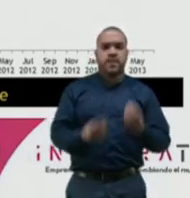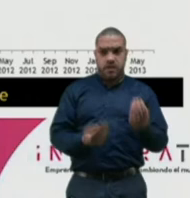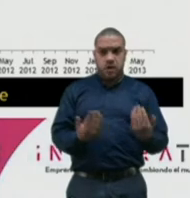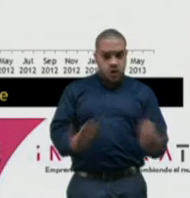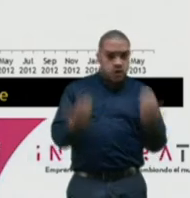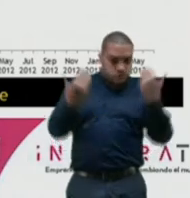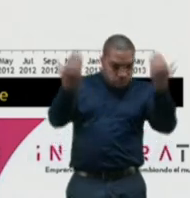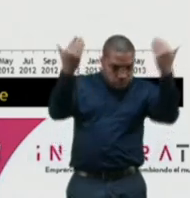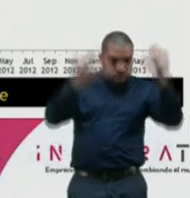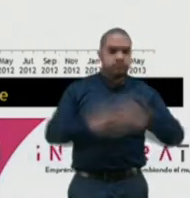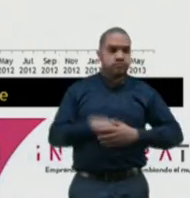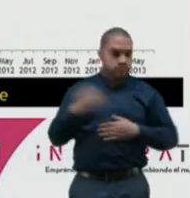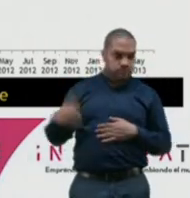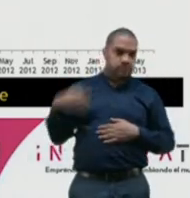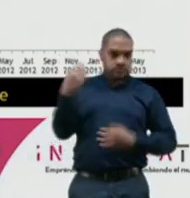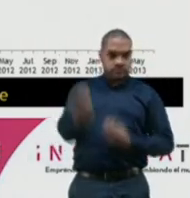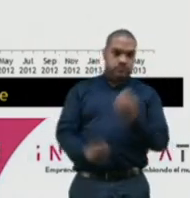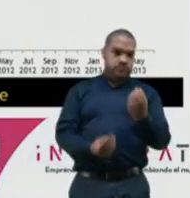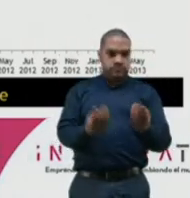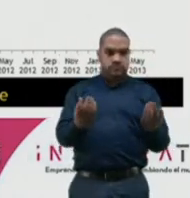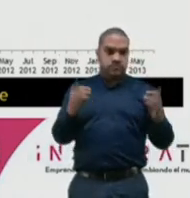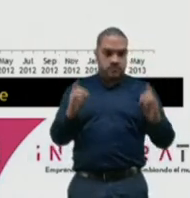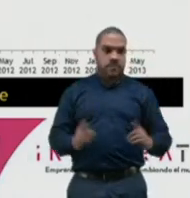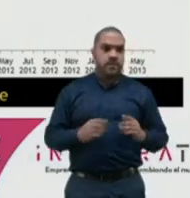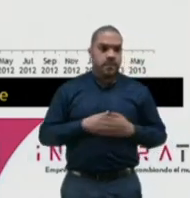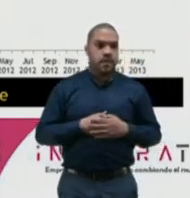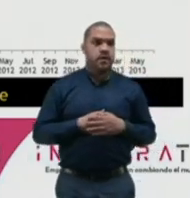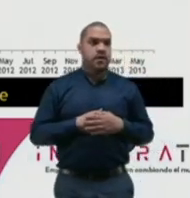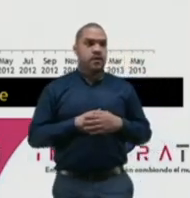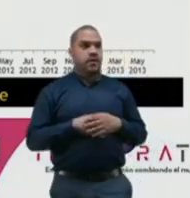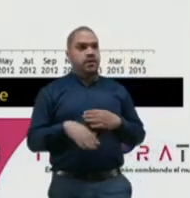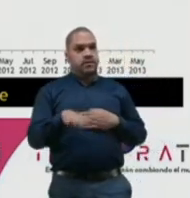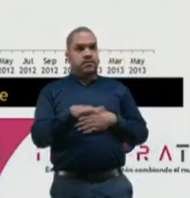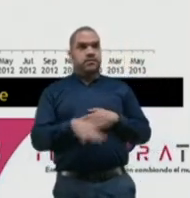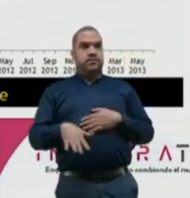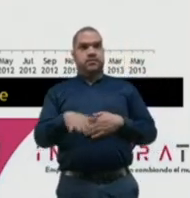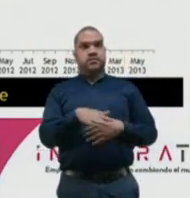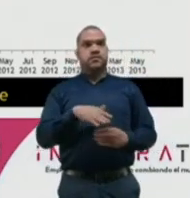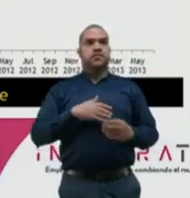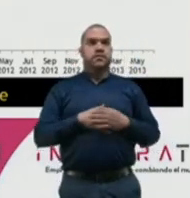después decidimos utilizarlo en todas partes en el planeta.